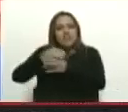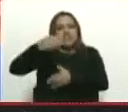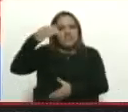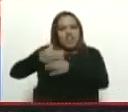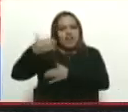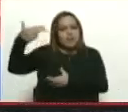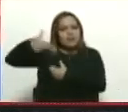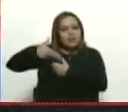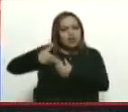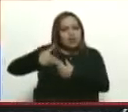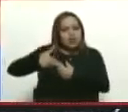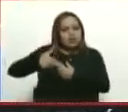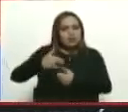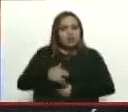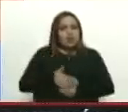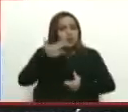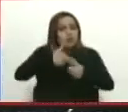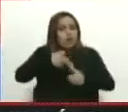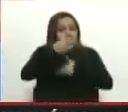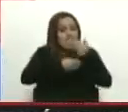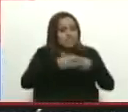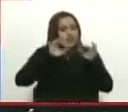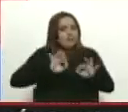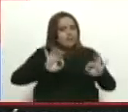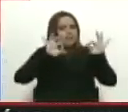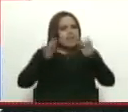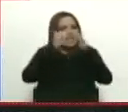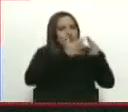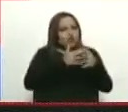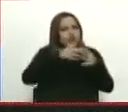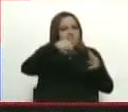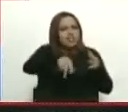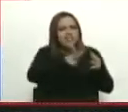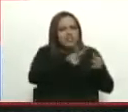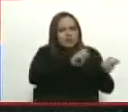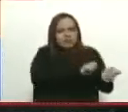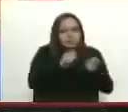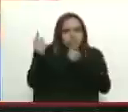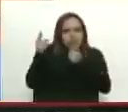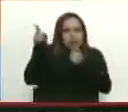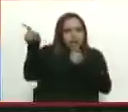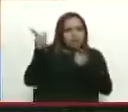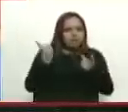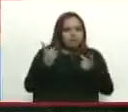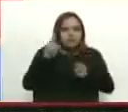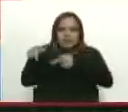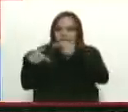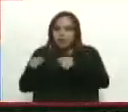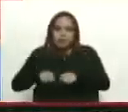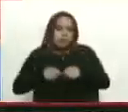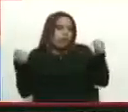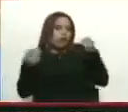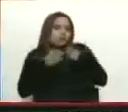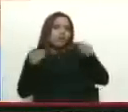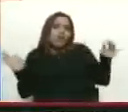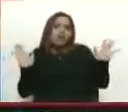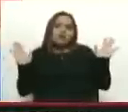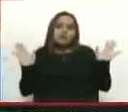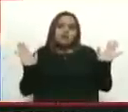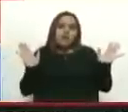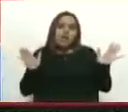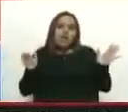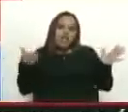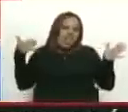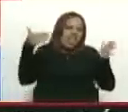petróleo preparado para ellos nada más, aquí en Venezuela. De repente ellos rompieron todo. Atacaron